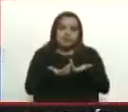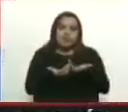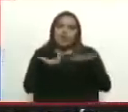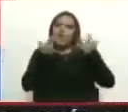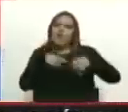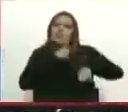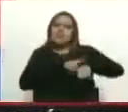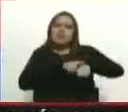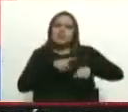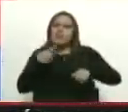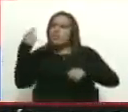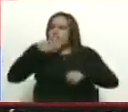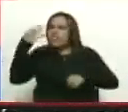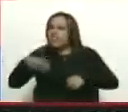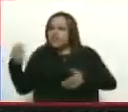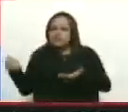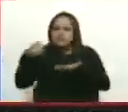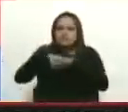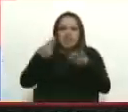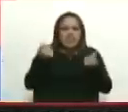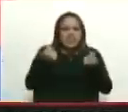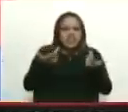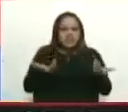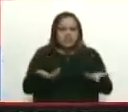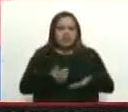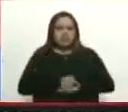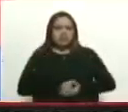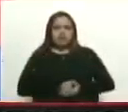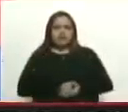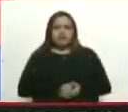el desembolso de esa plata?